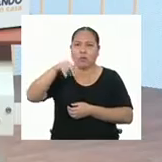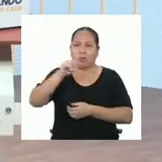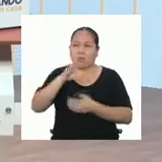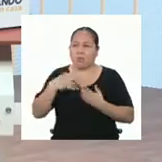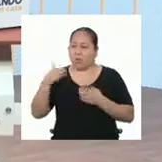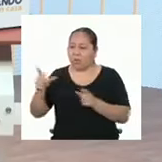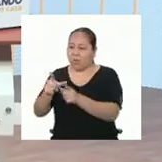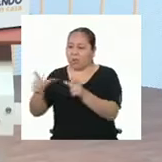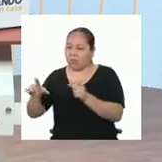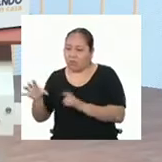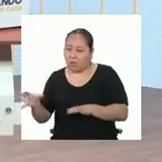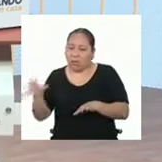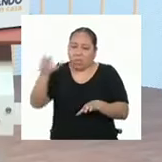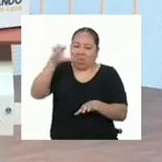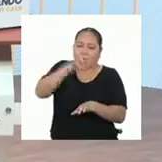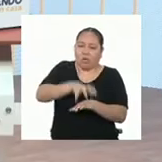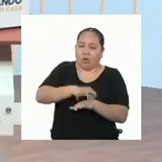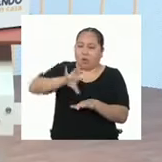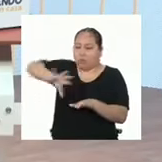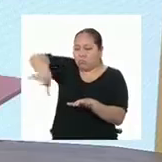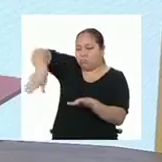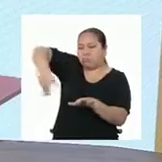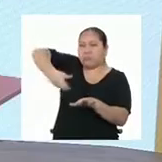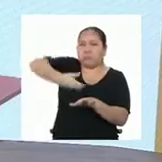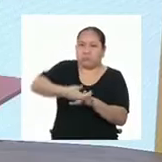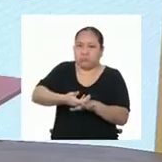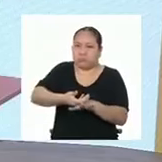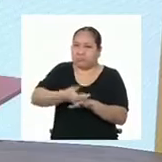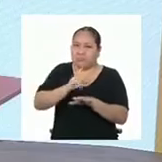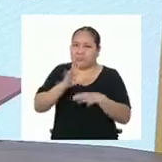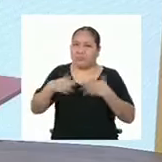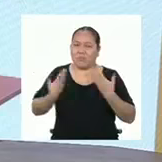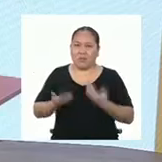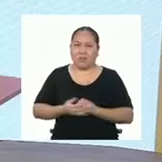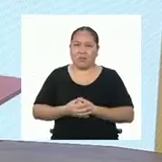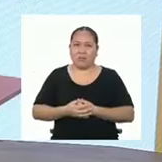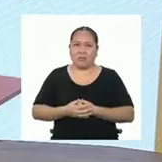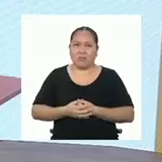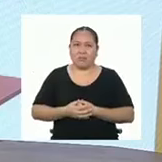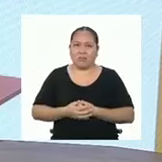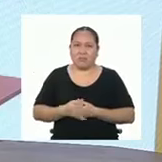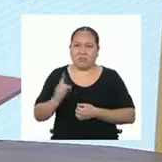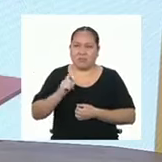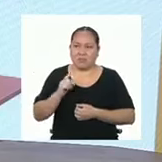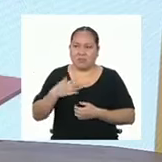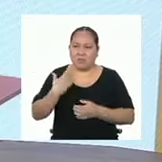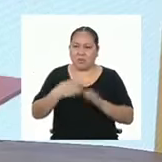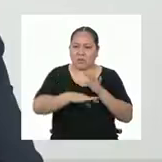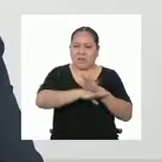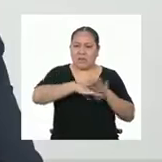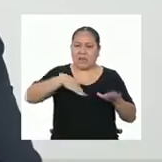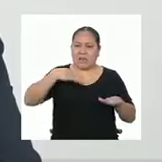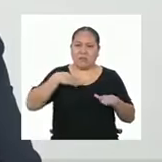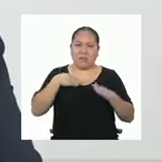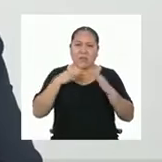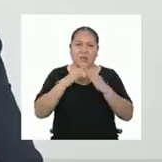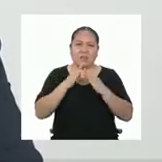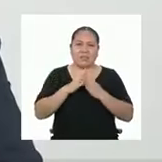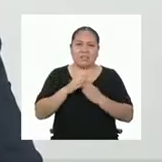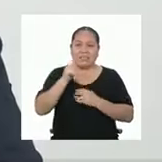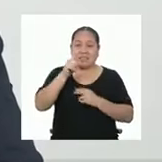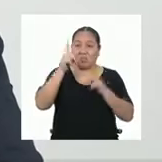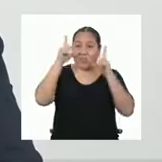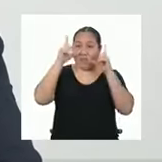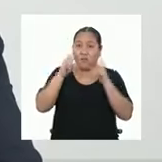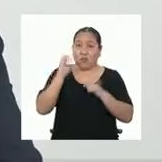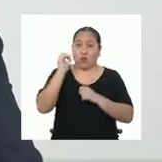terreno encima del otro Y mucho menos girarlos Y aunque se pudiera Ni siquiera voy a poder salir de mi casa ¿Tienes una